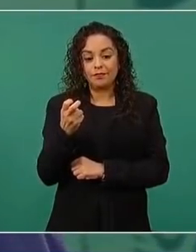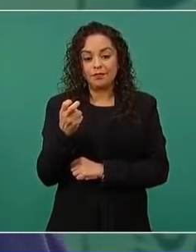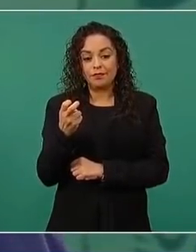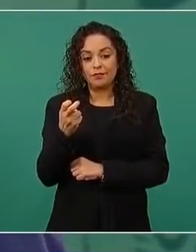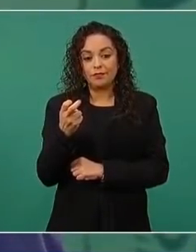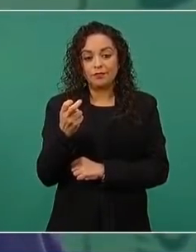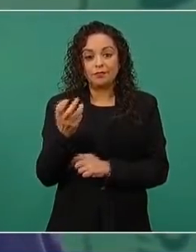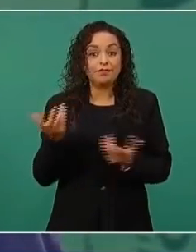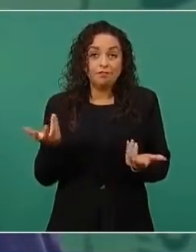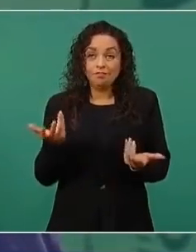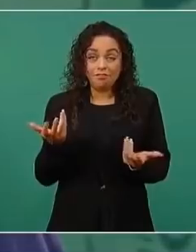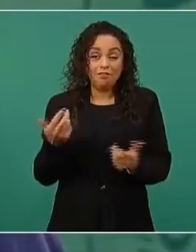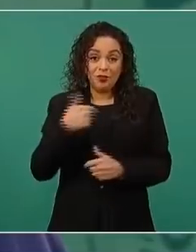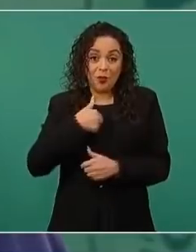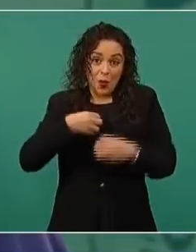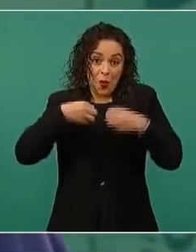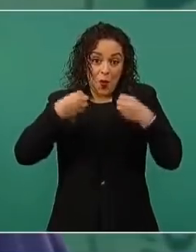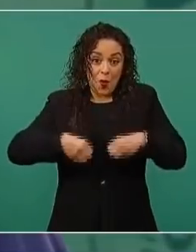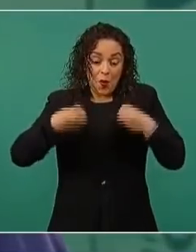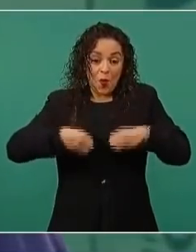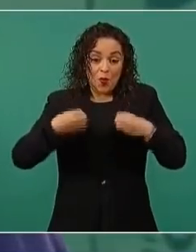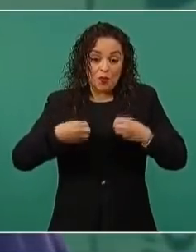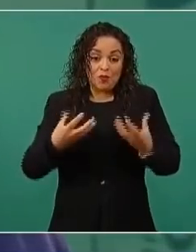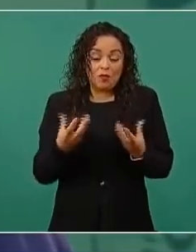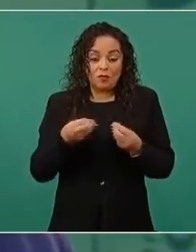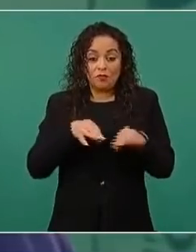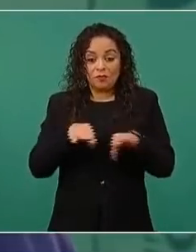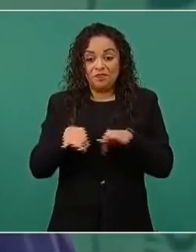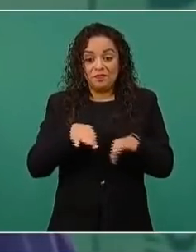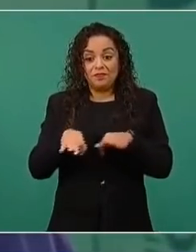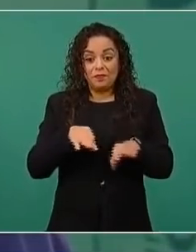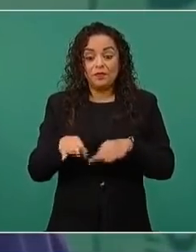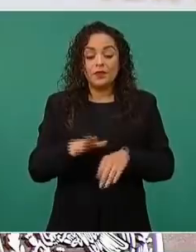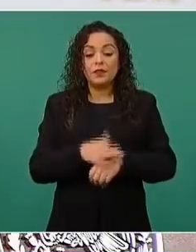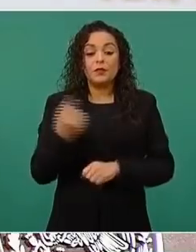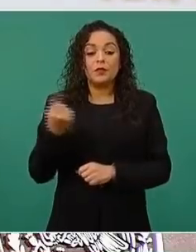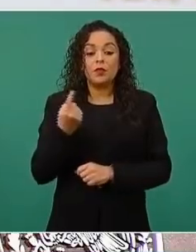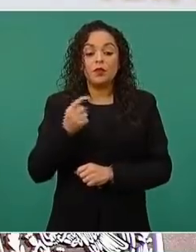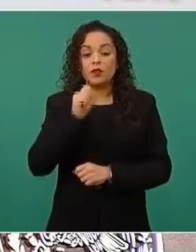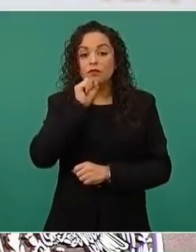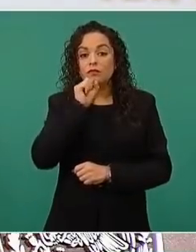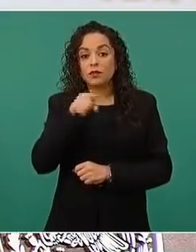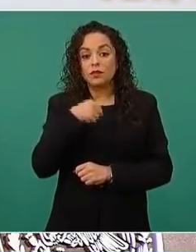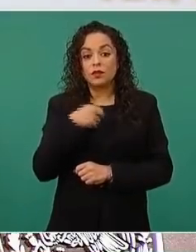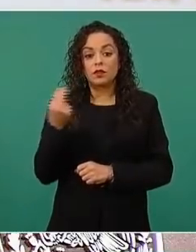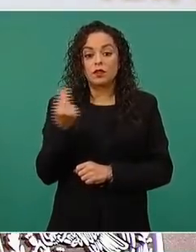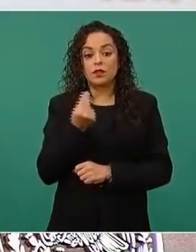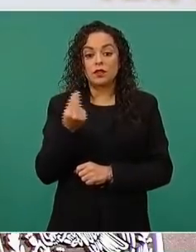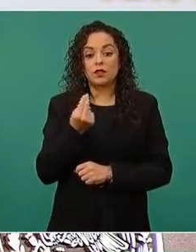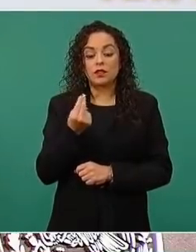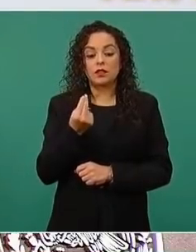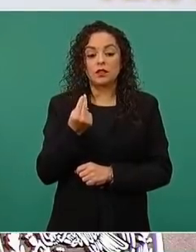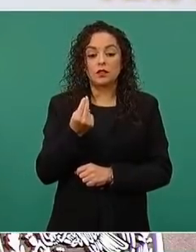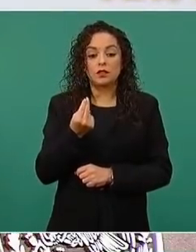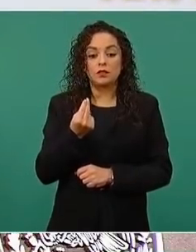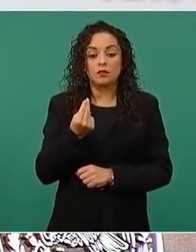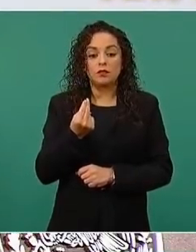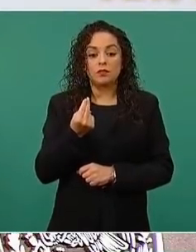pues con trabajo, con mucho trabajo, porque también tengo que administrarme